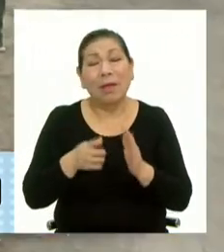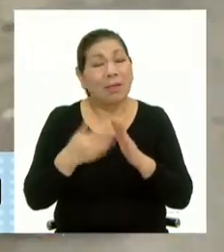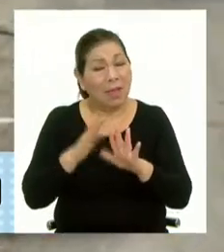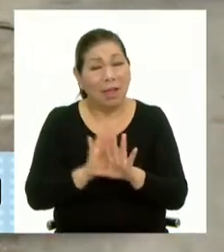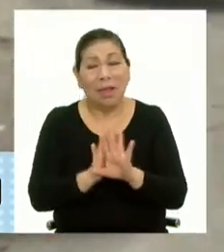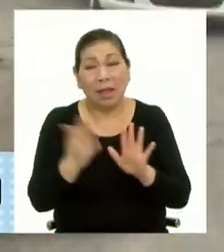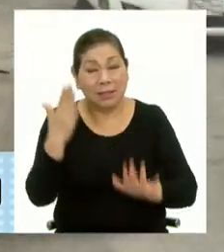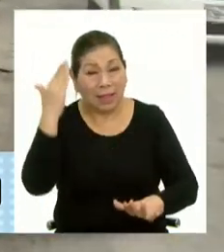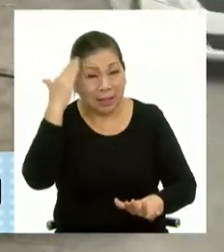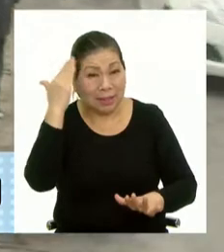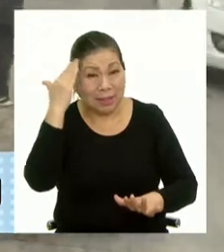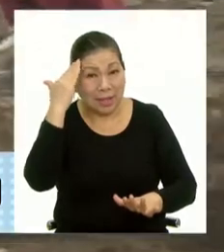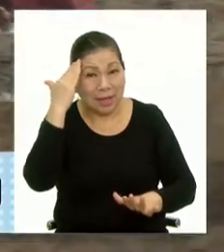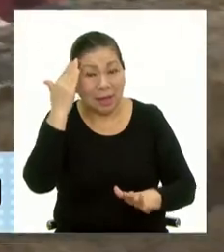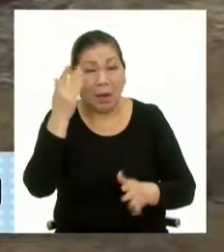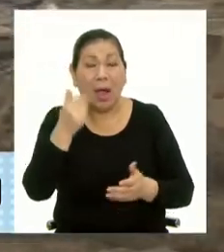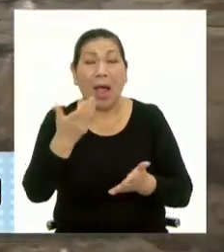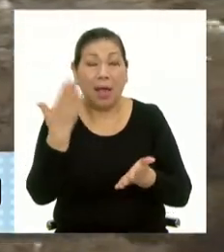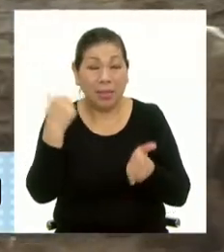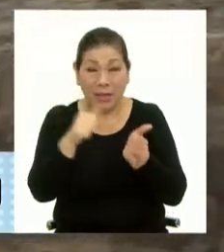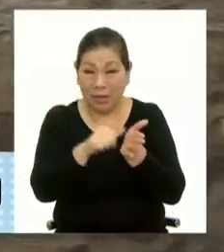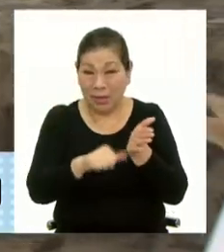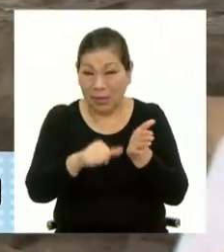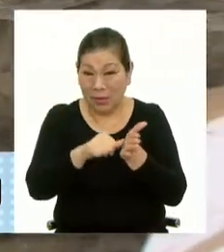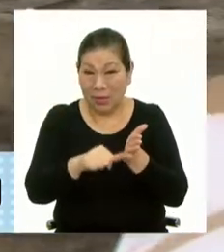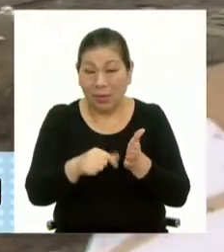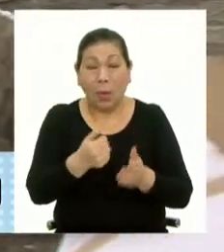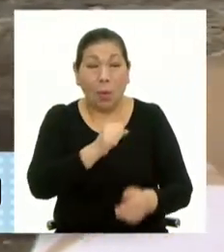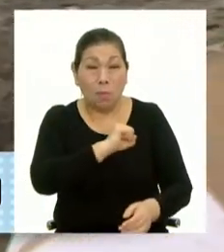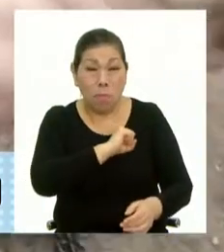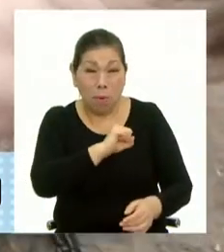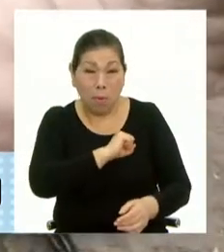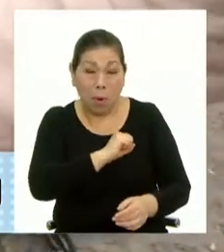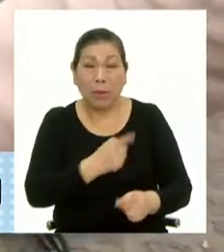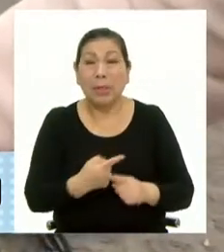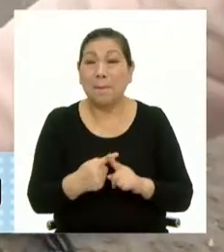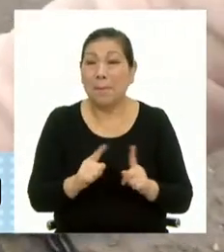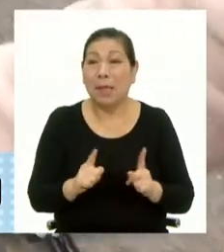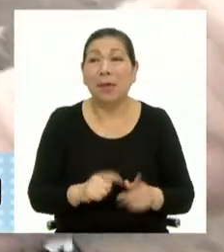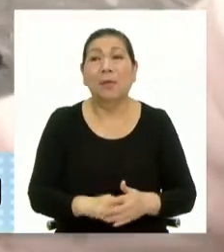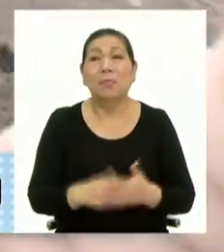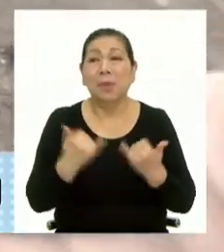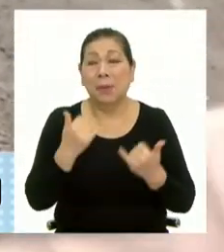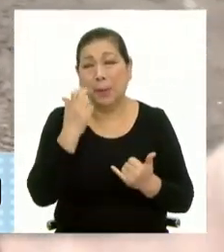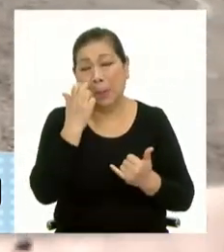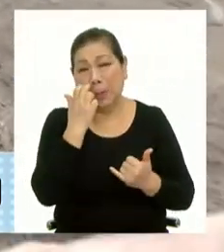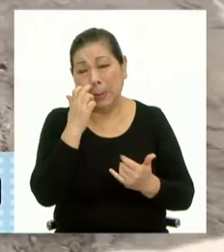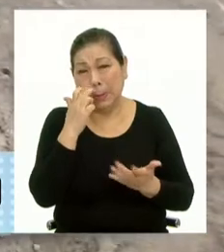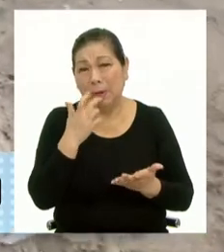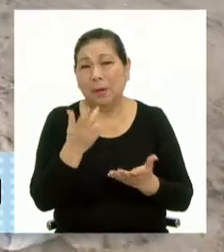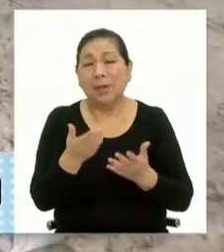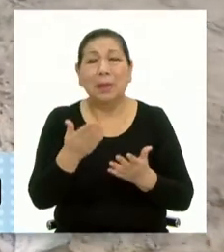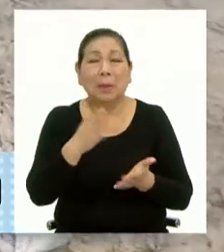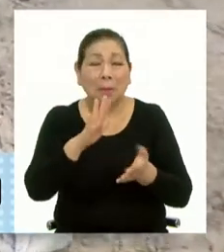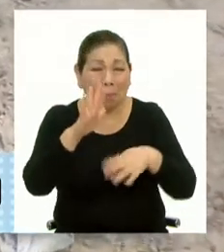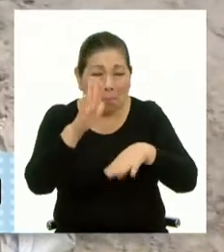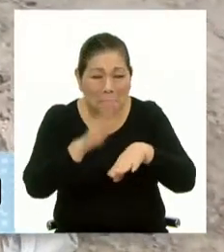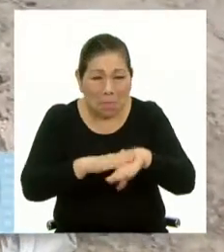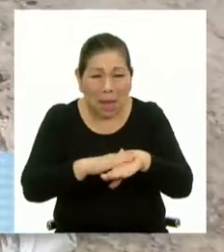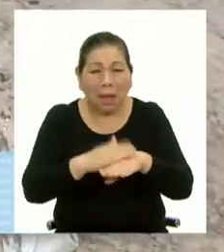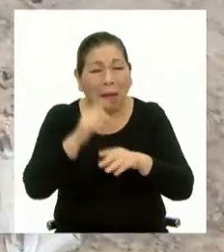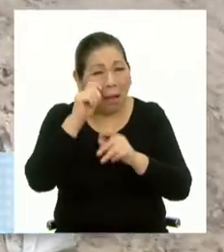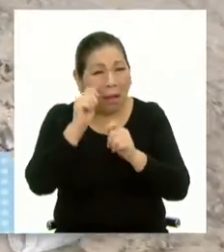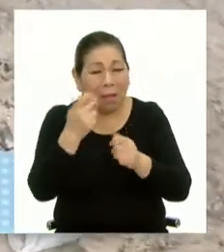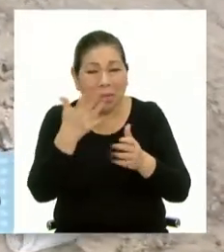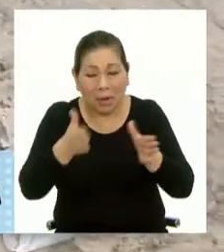hace 15 días tras ser intervenido en una difícil operación al corazón. Ahorita acaba de perder los parches. Me habían